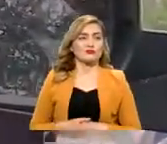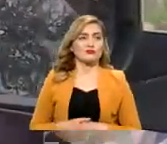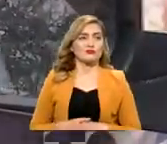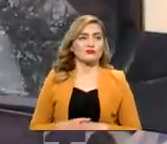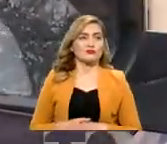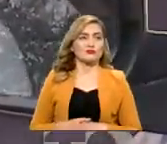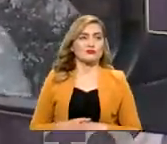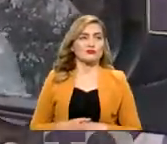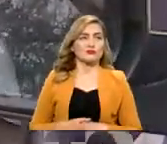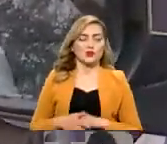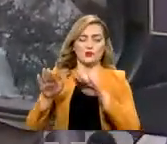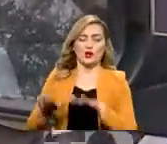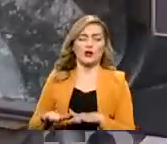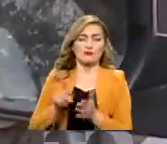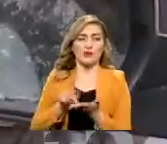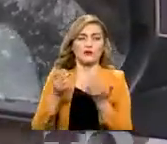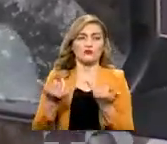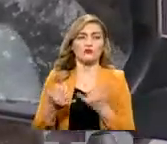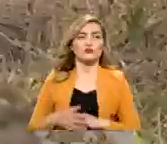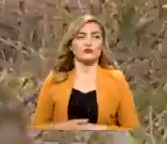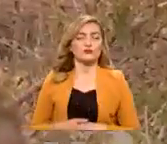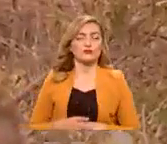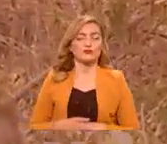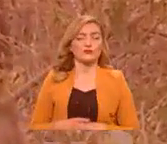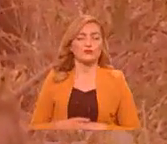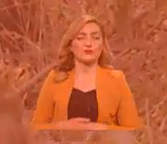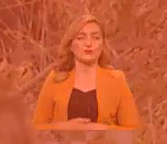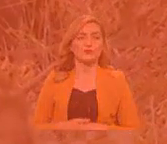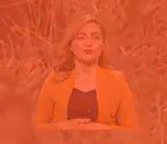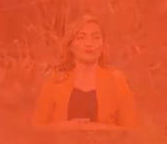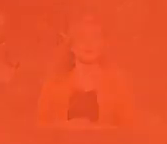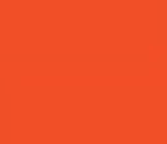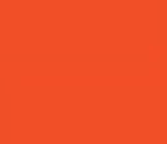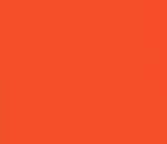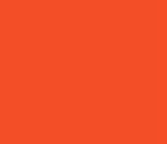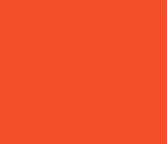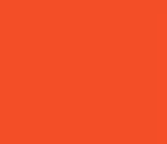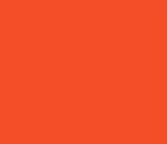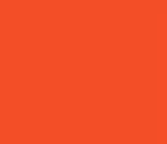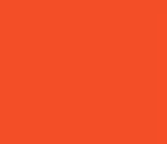En Quito, con cámaras de Marcelo Yasha, Angie Torres, 24 horas.